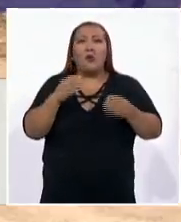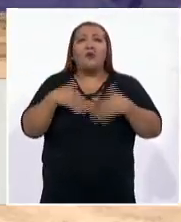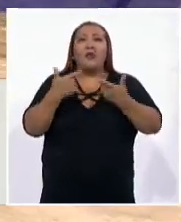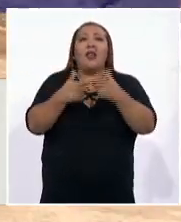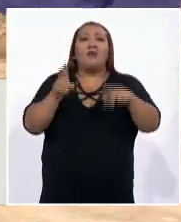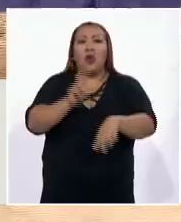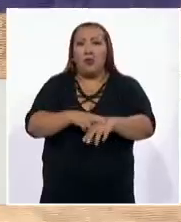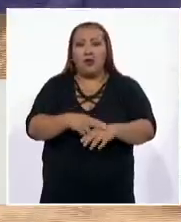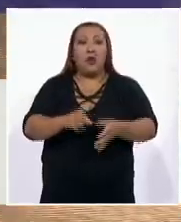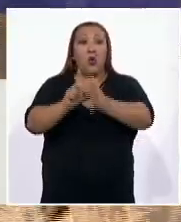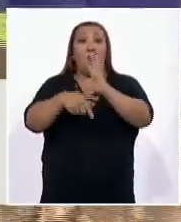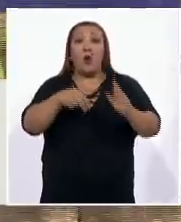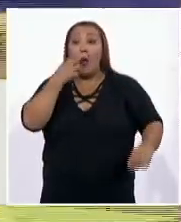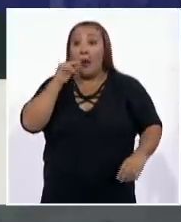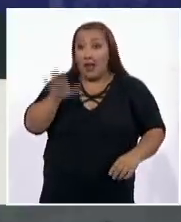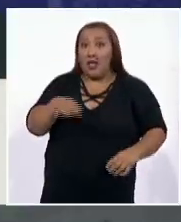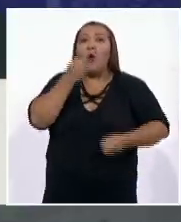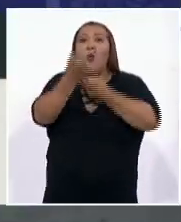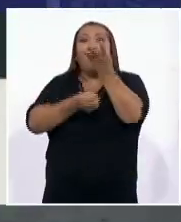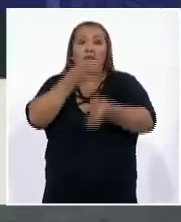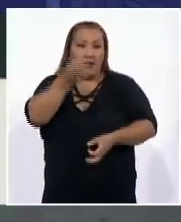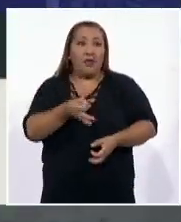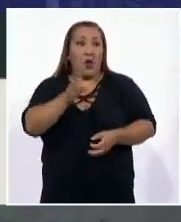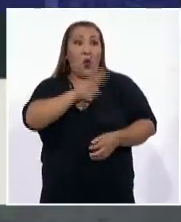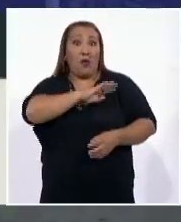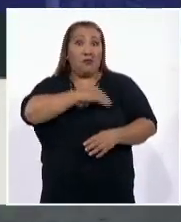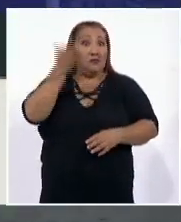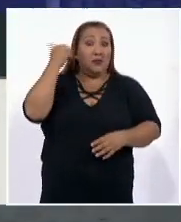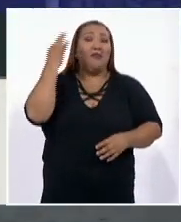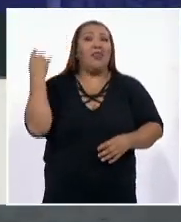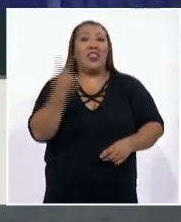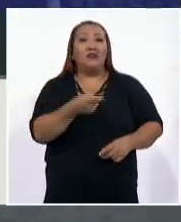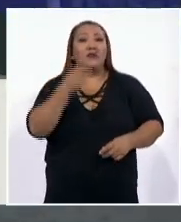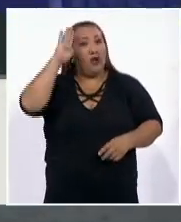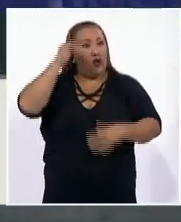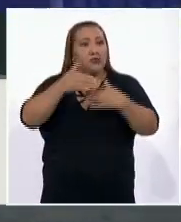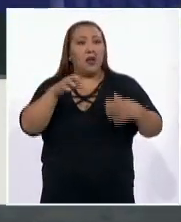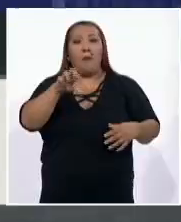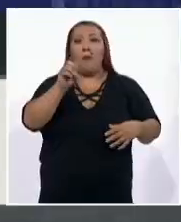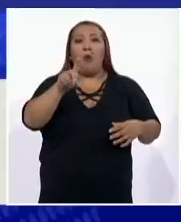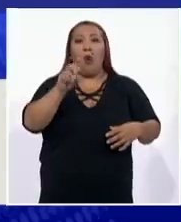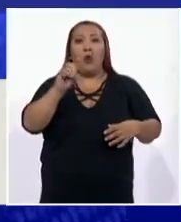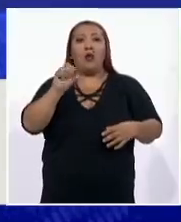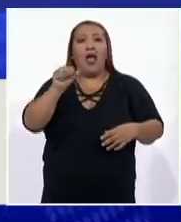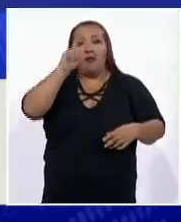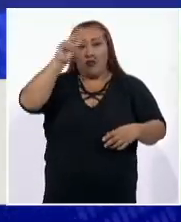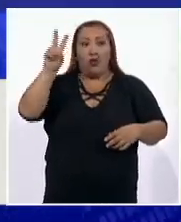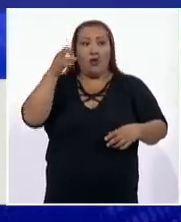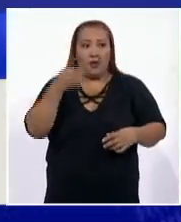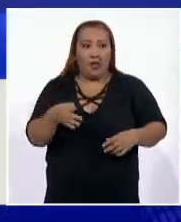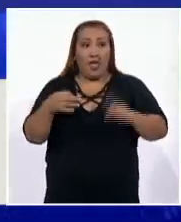señorita. Tras la confesión de la menor, el pasado jueves, su familia puso una denuncia en la comisaría Polo en contra de Daniel de la Cruz